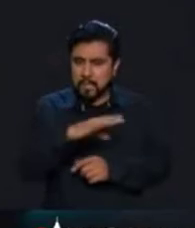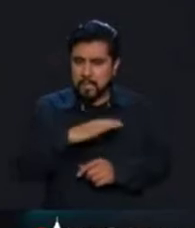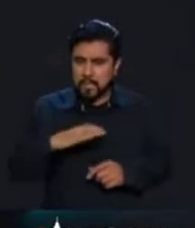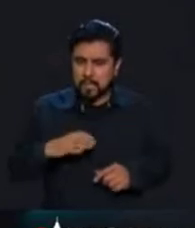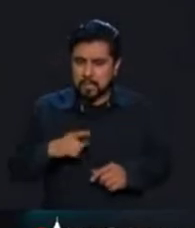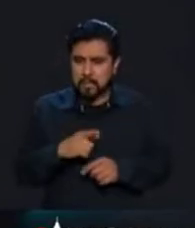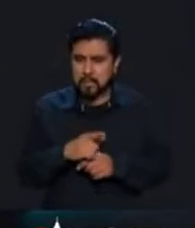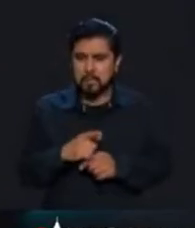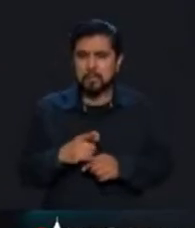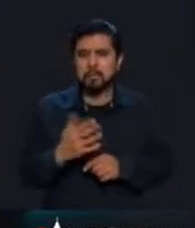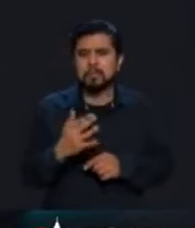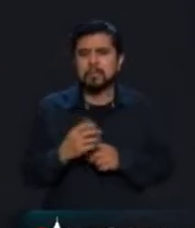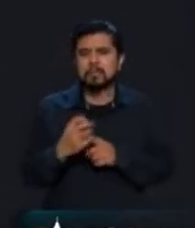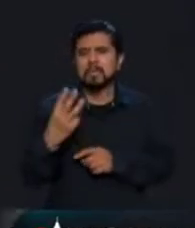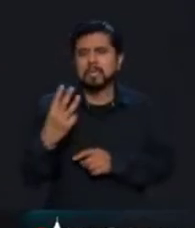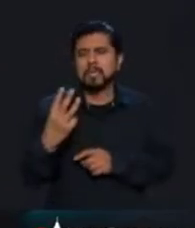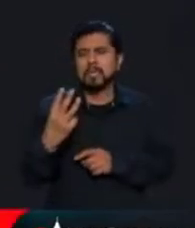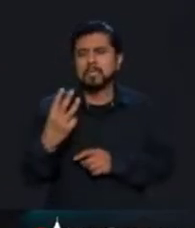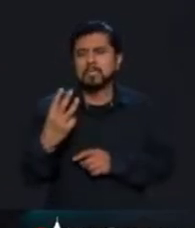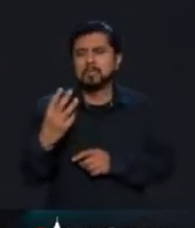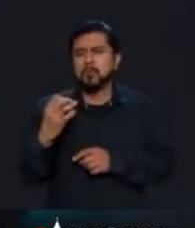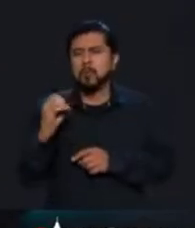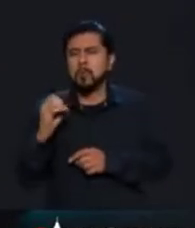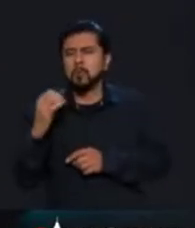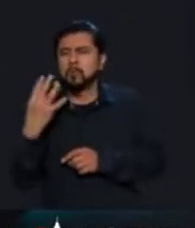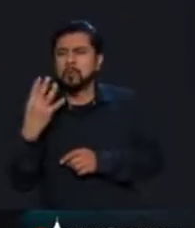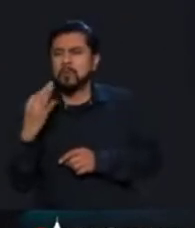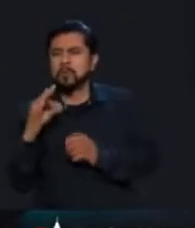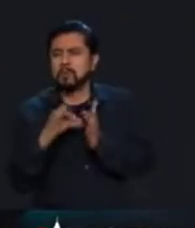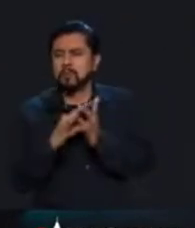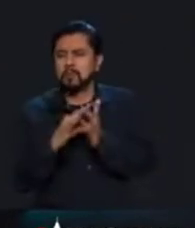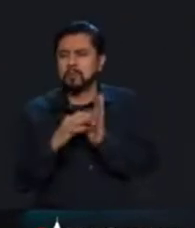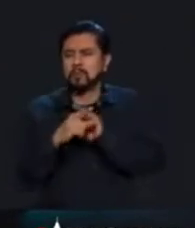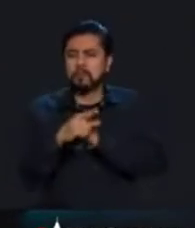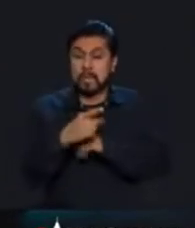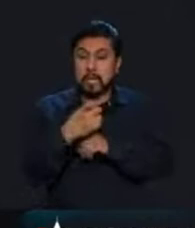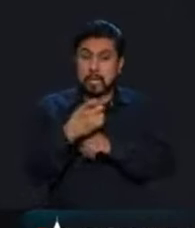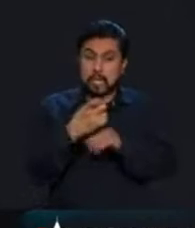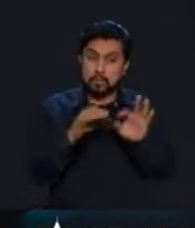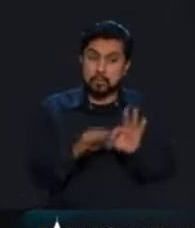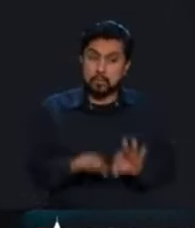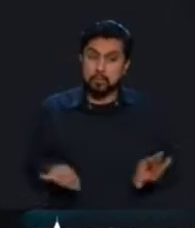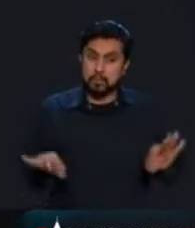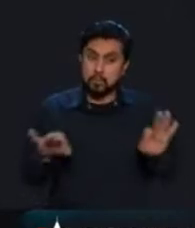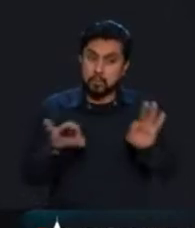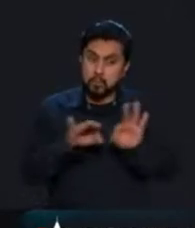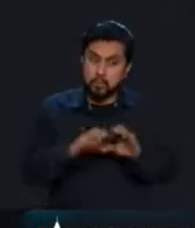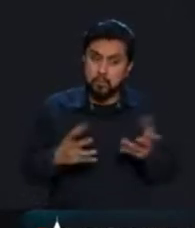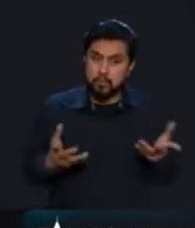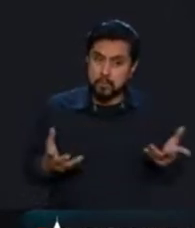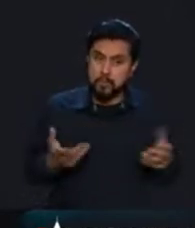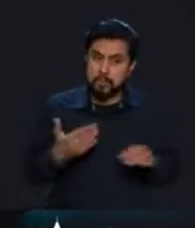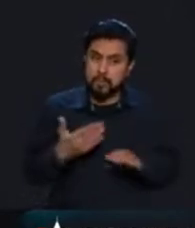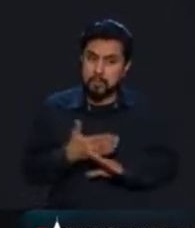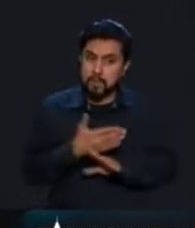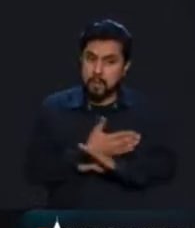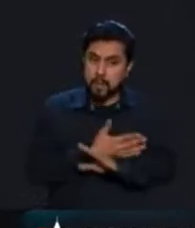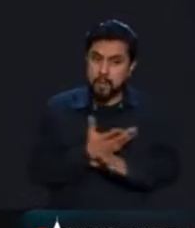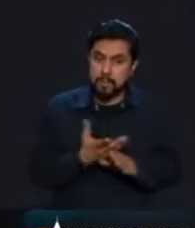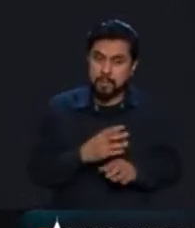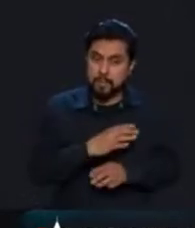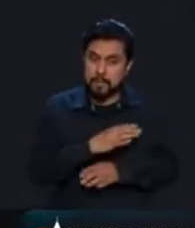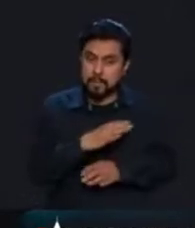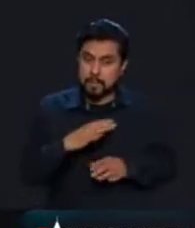será de más de 3-4 puntos. En esa elección ahí sí todo importa, importan los operativos, campañas de